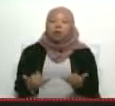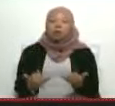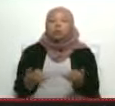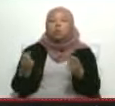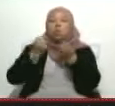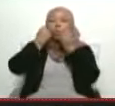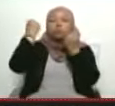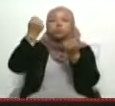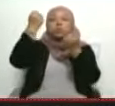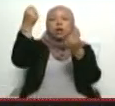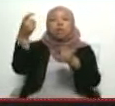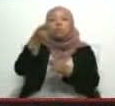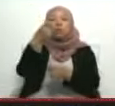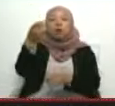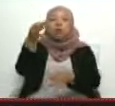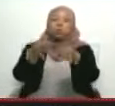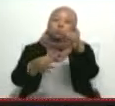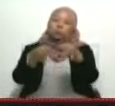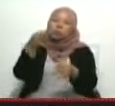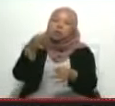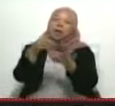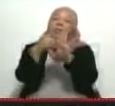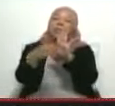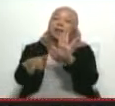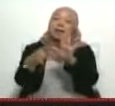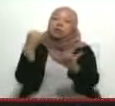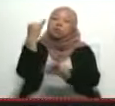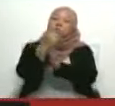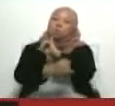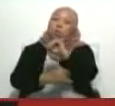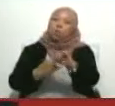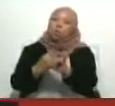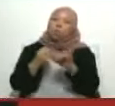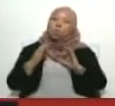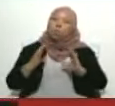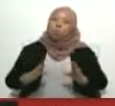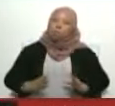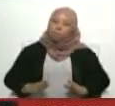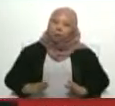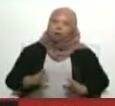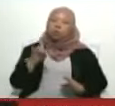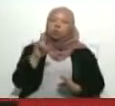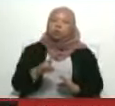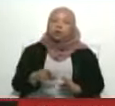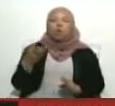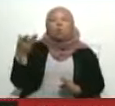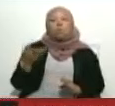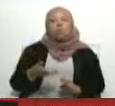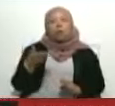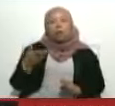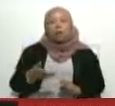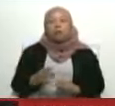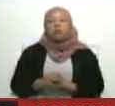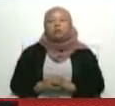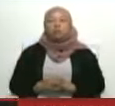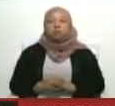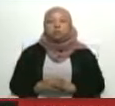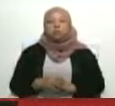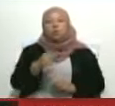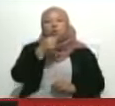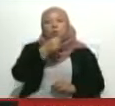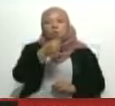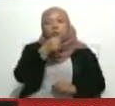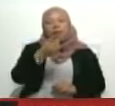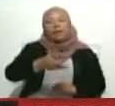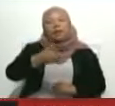luchar por la justicia, la verdad, los derechos humanos y mantener, y esto va a ser muy importante en la rueda de prensa del día de